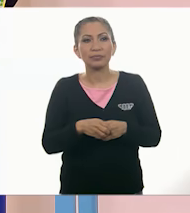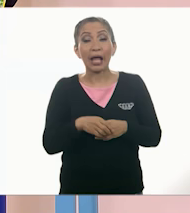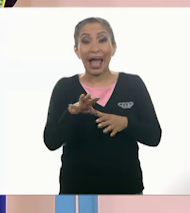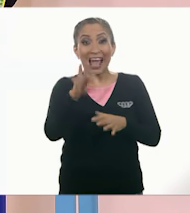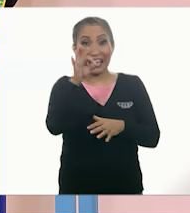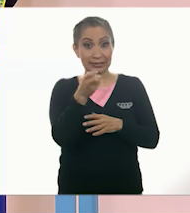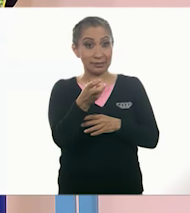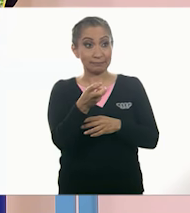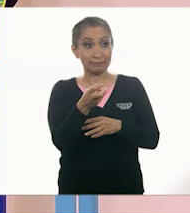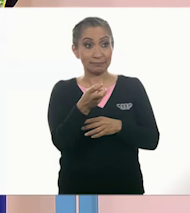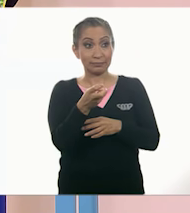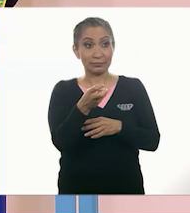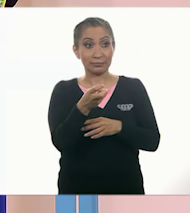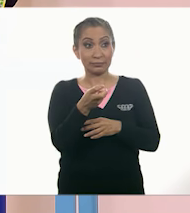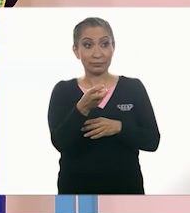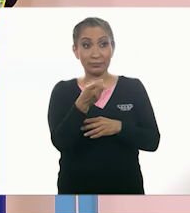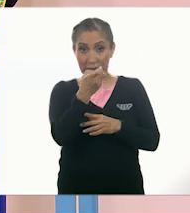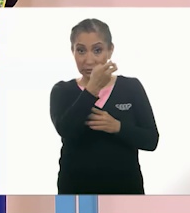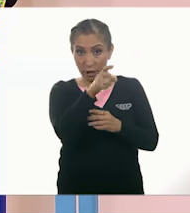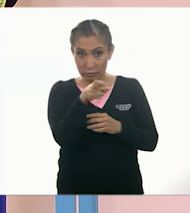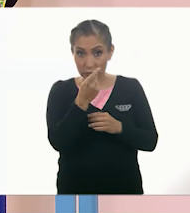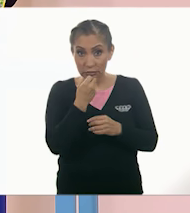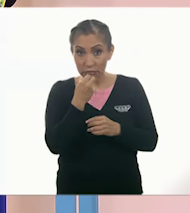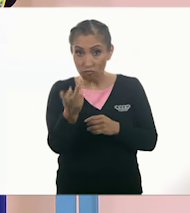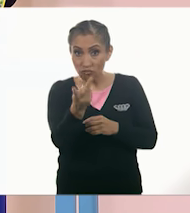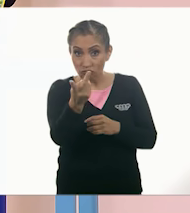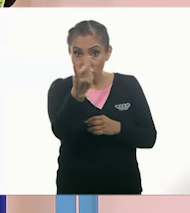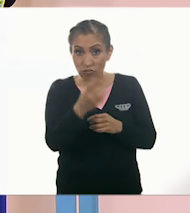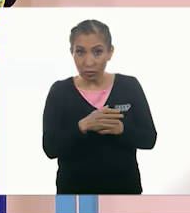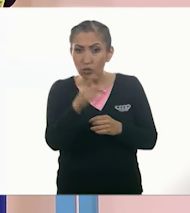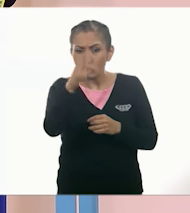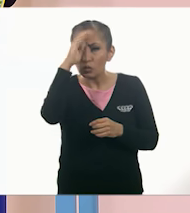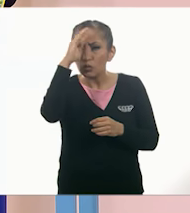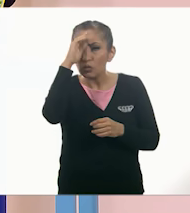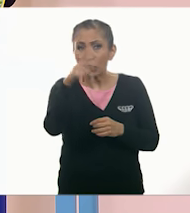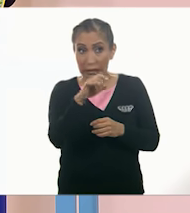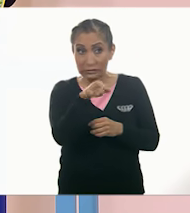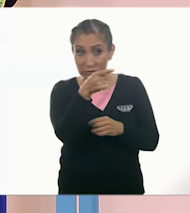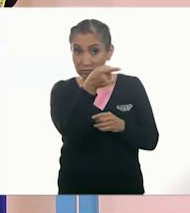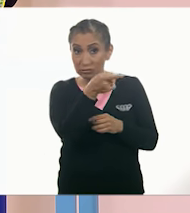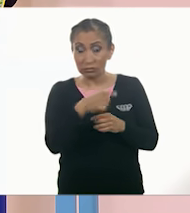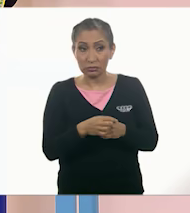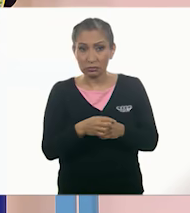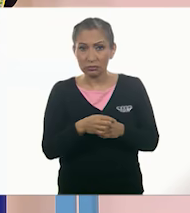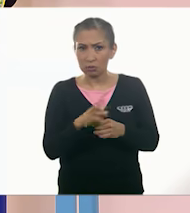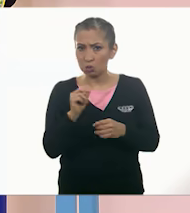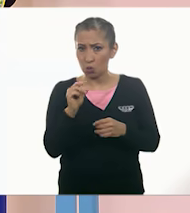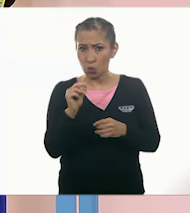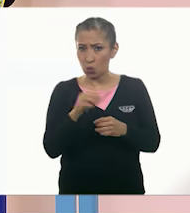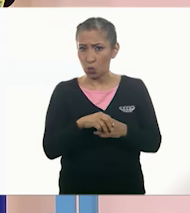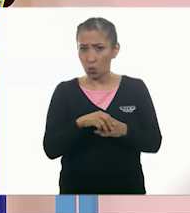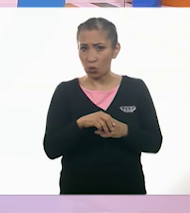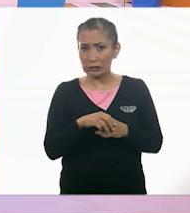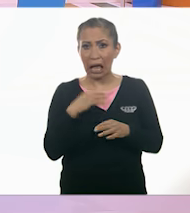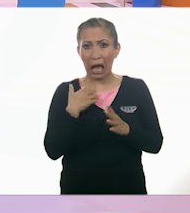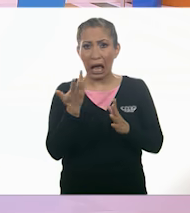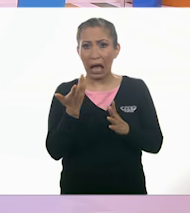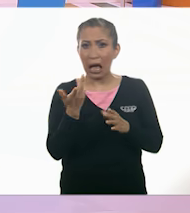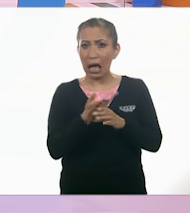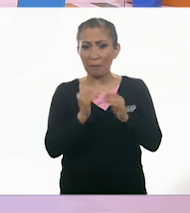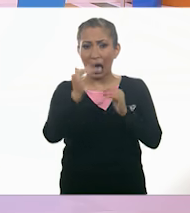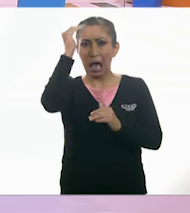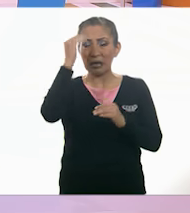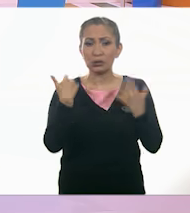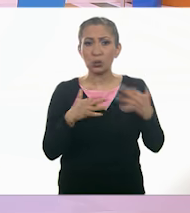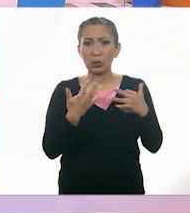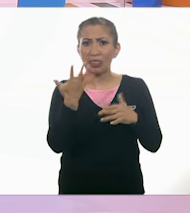Encontré este. ¿Será este? ¿Ustedes qué dicen? No, ¿verdad? Aquí ya me pasé. No se la sabe.